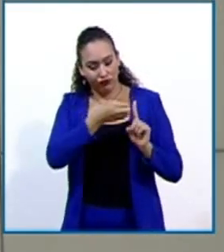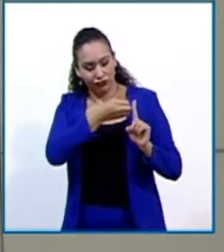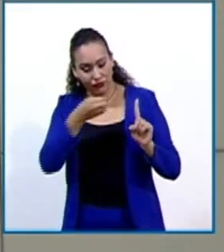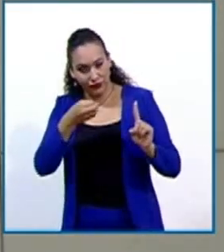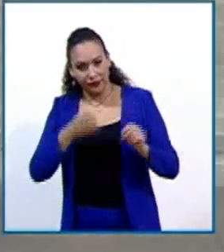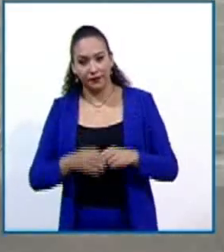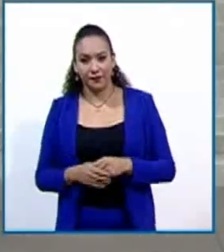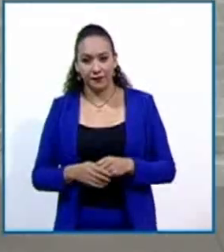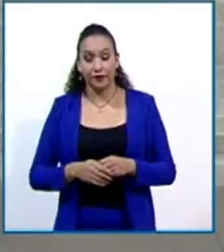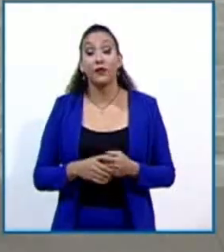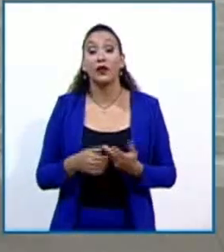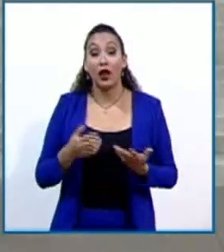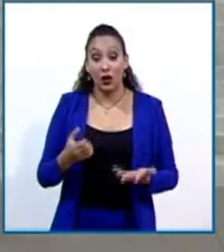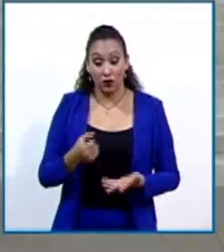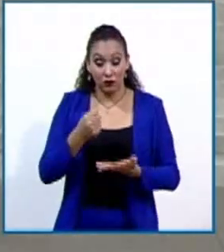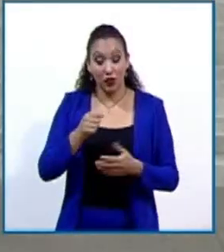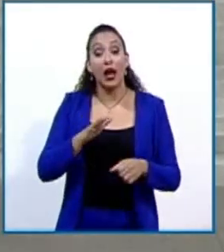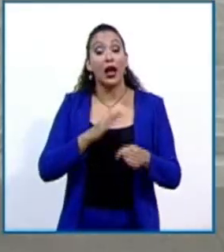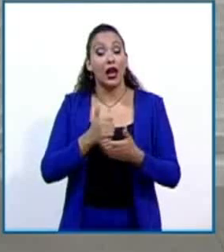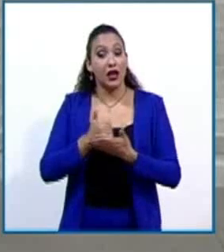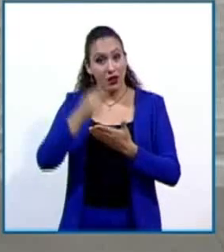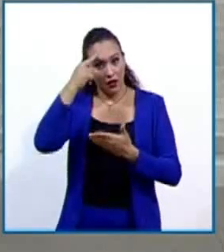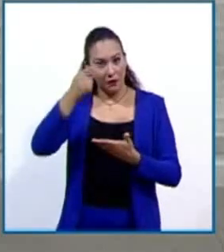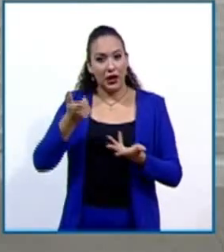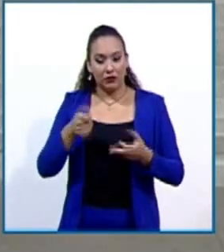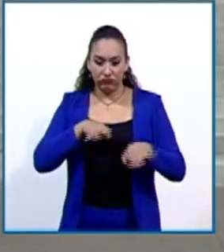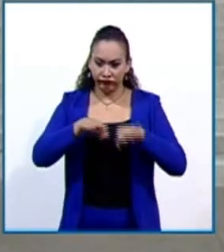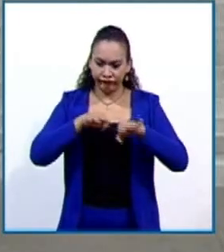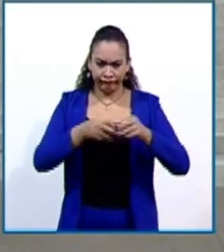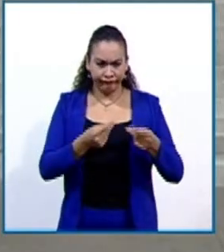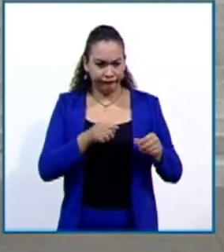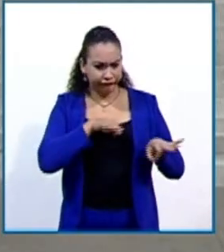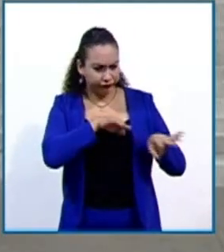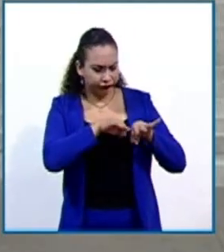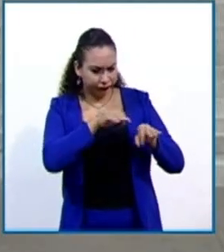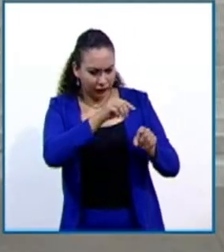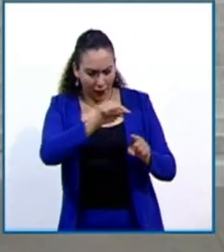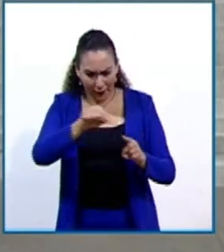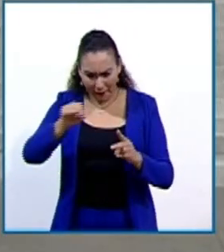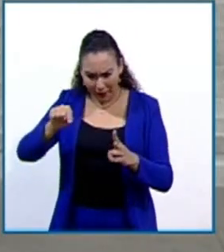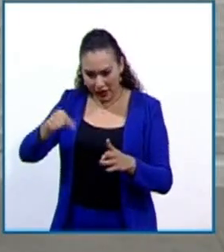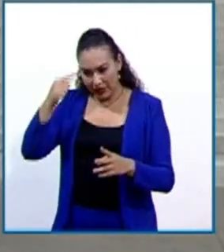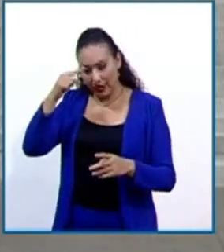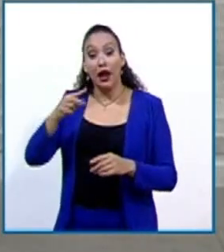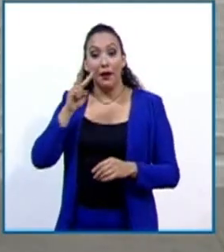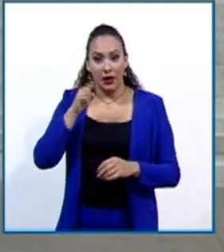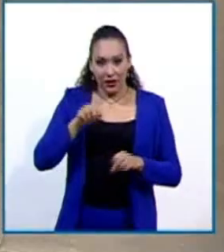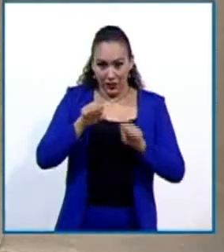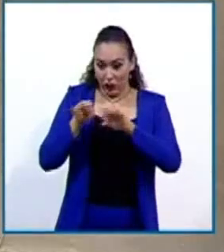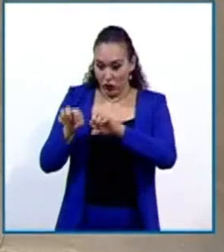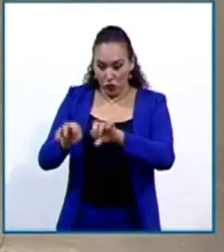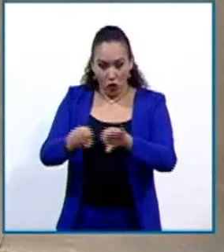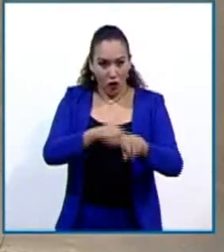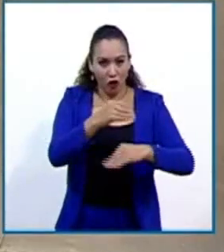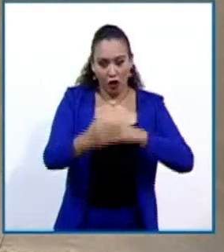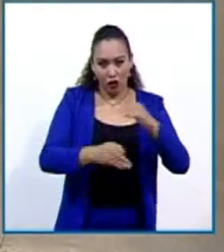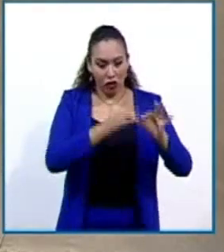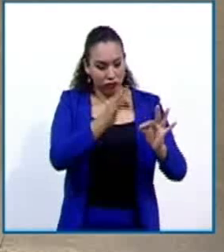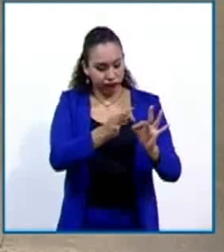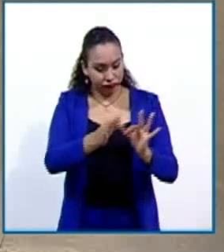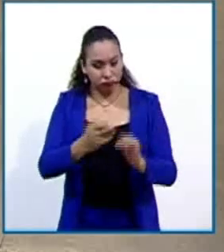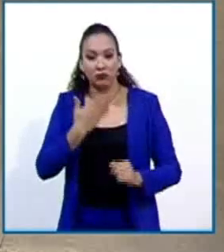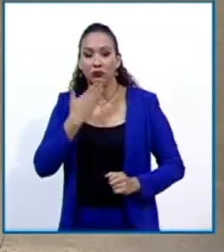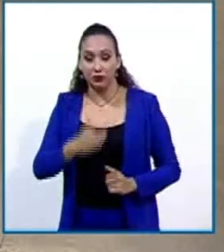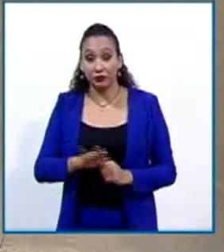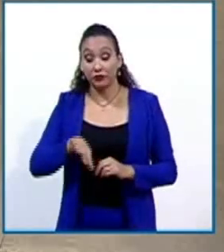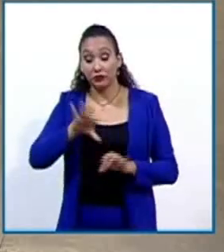sus atribuciones impulsar las acciones necesarias para la instrumentación de los mecanismos alternativos, así como los medios